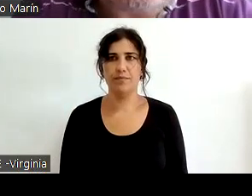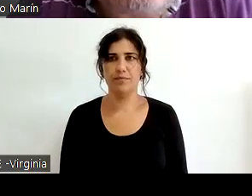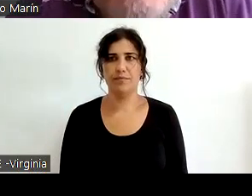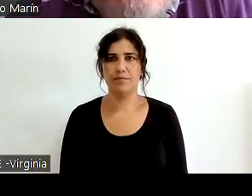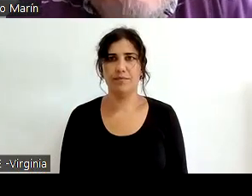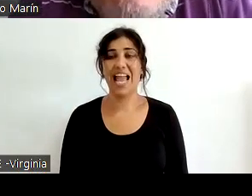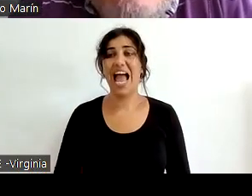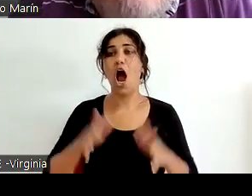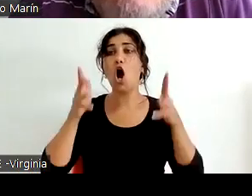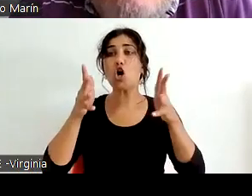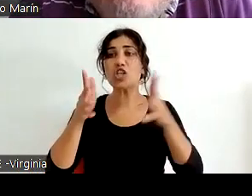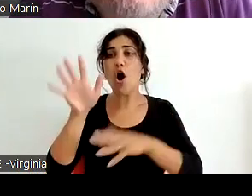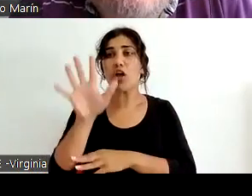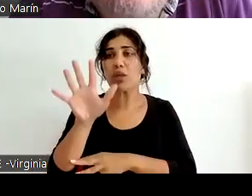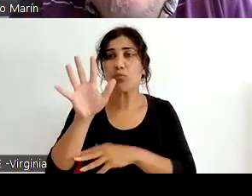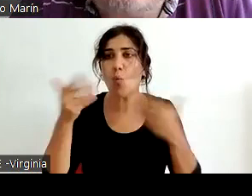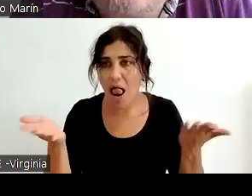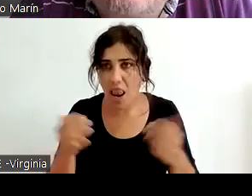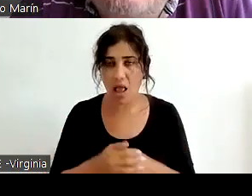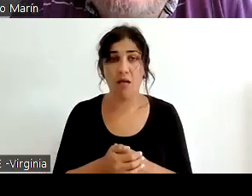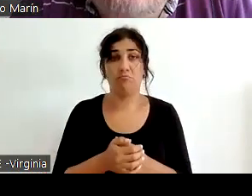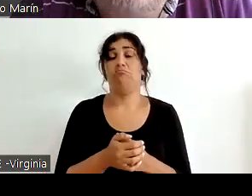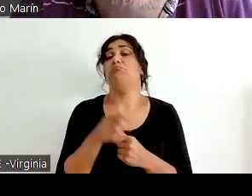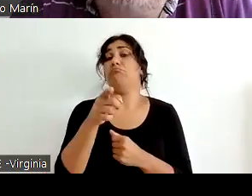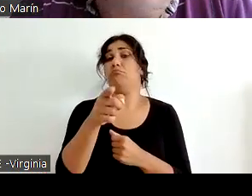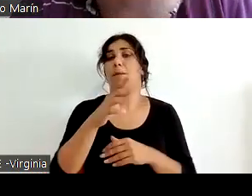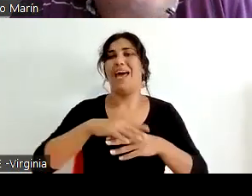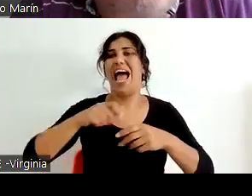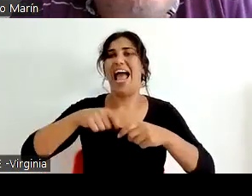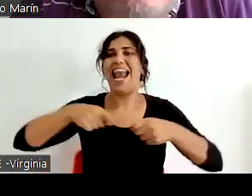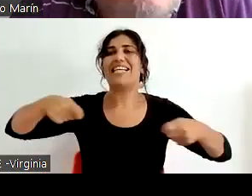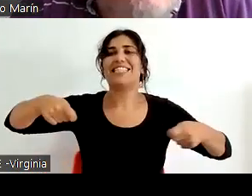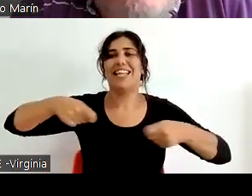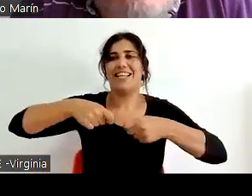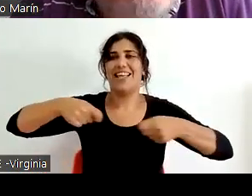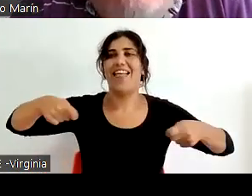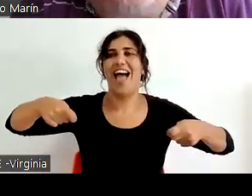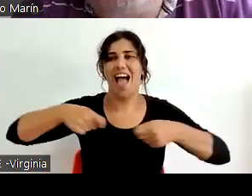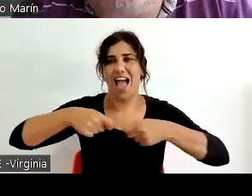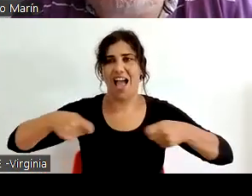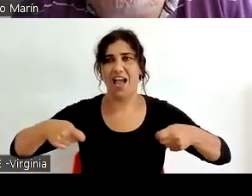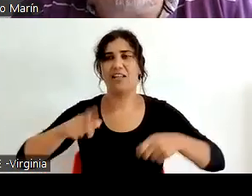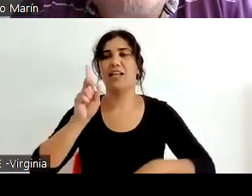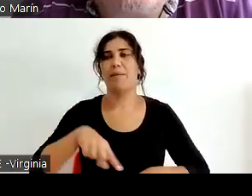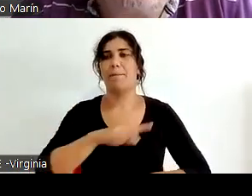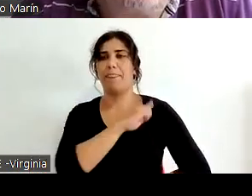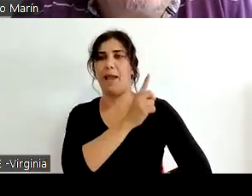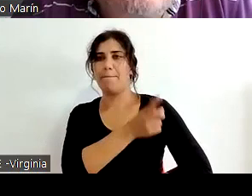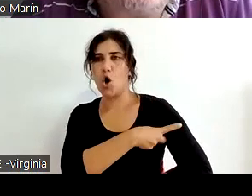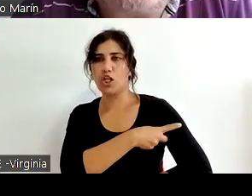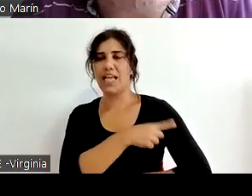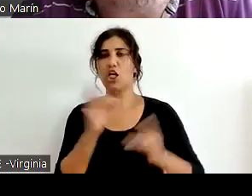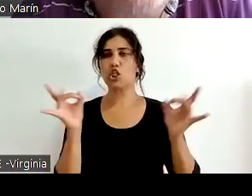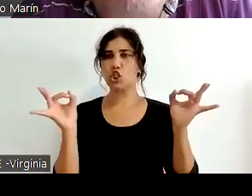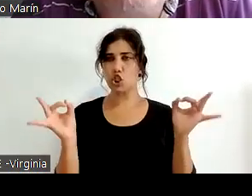Nuestro quinto consejo para ganar elasticidad pues sería gimnasia de tipo estiramiento, yoga,